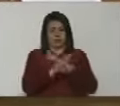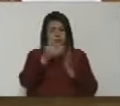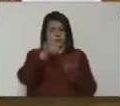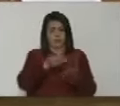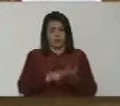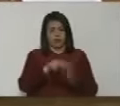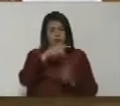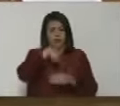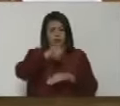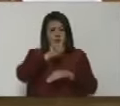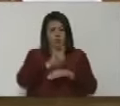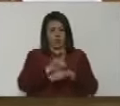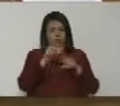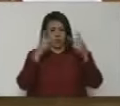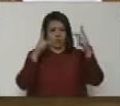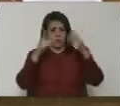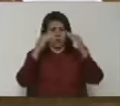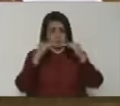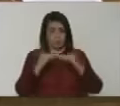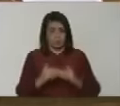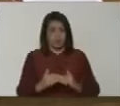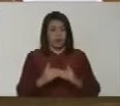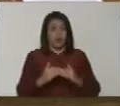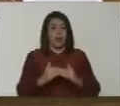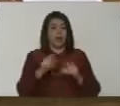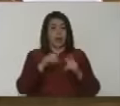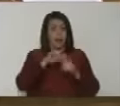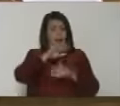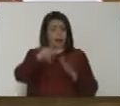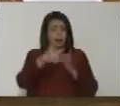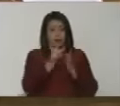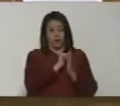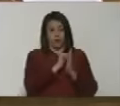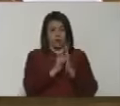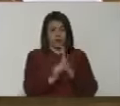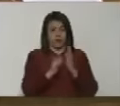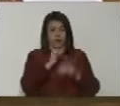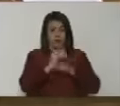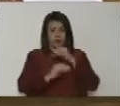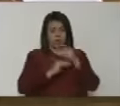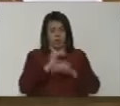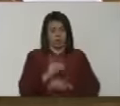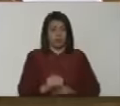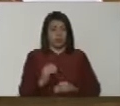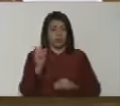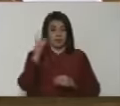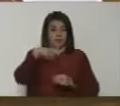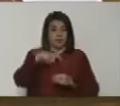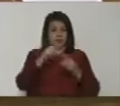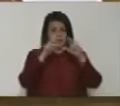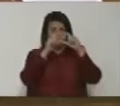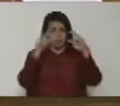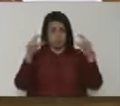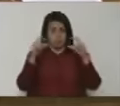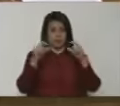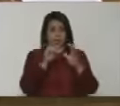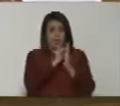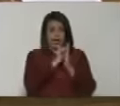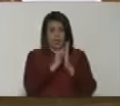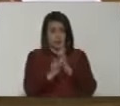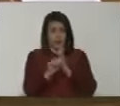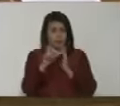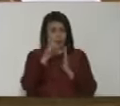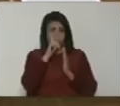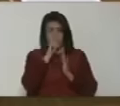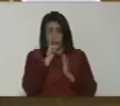un texto único aplíquese el lenguaje de género en los artículos que corresponda. Agréguese epígrafe a los artículos que no